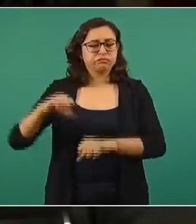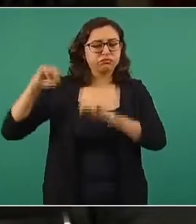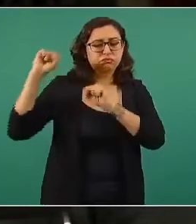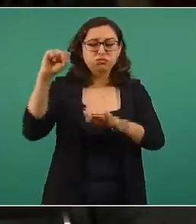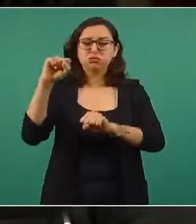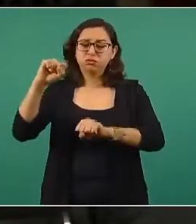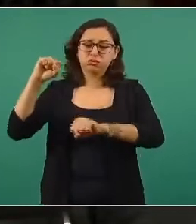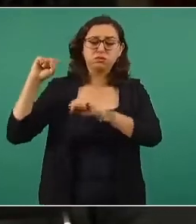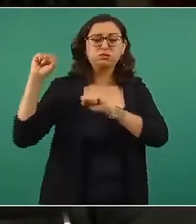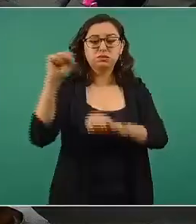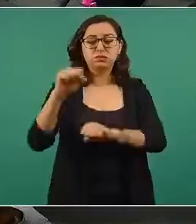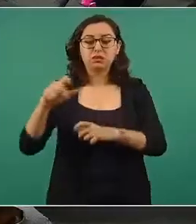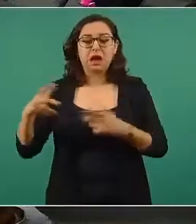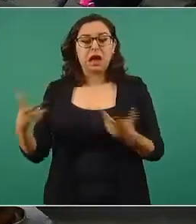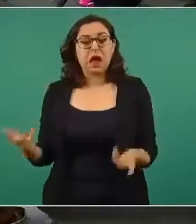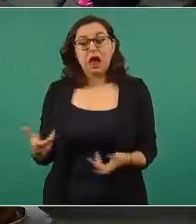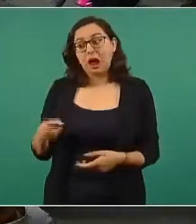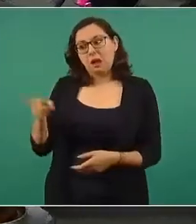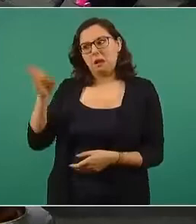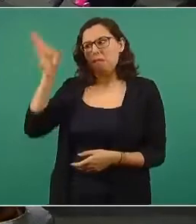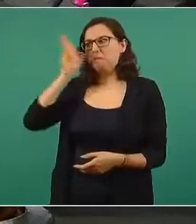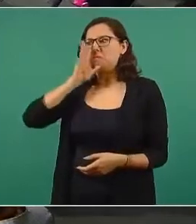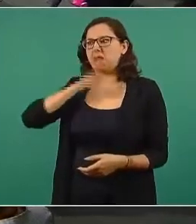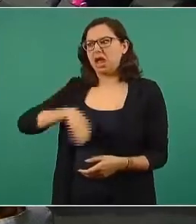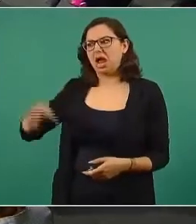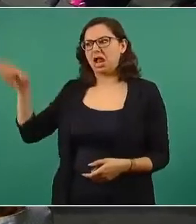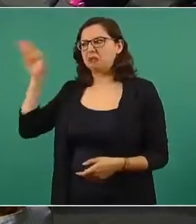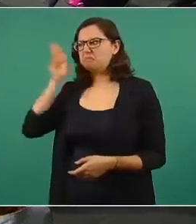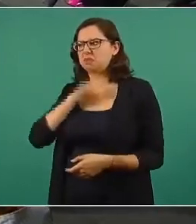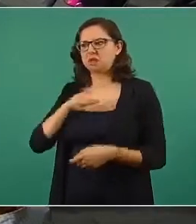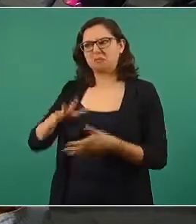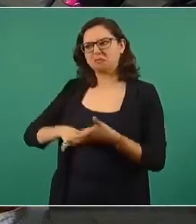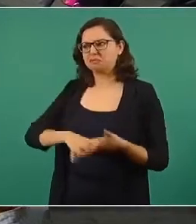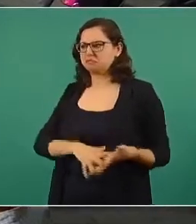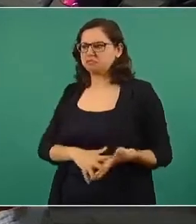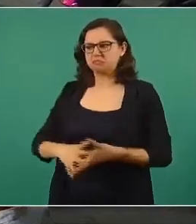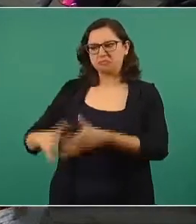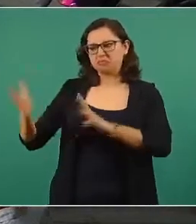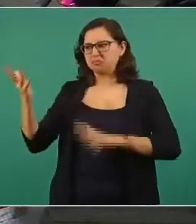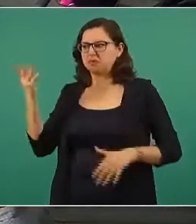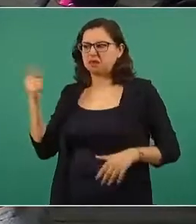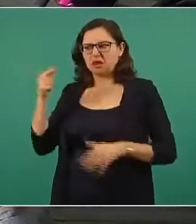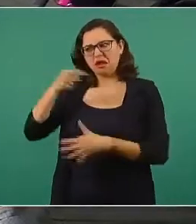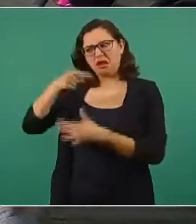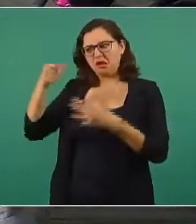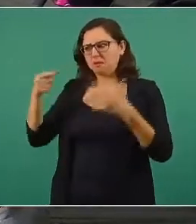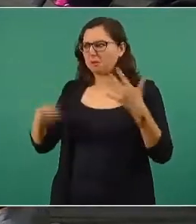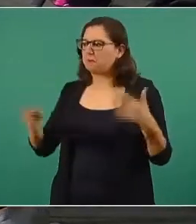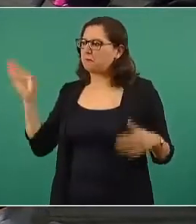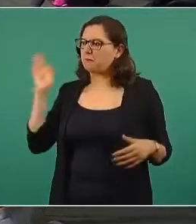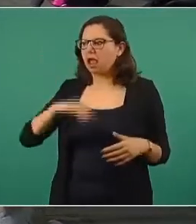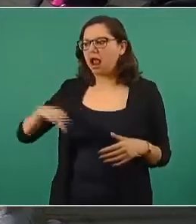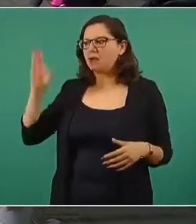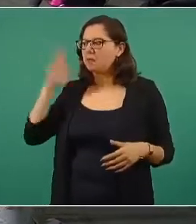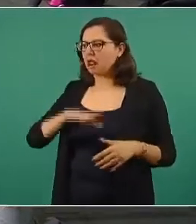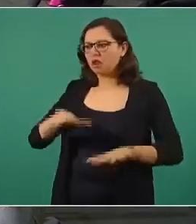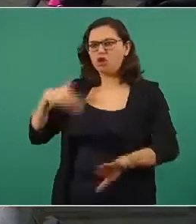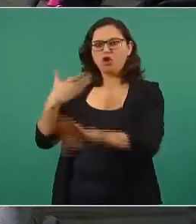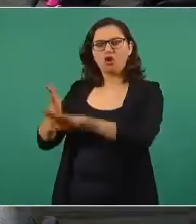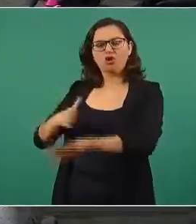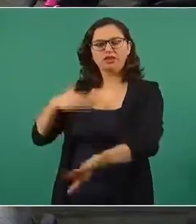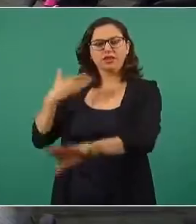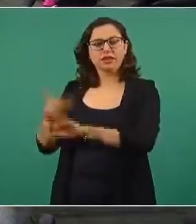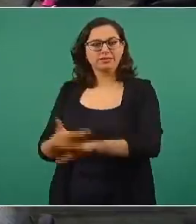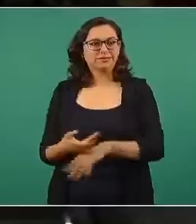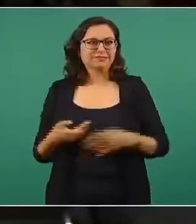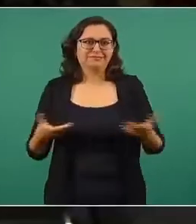de violentos y de que, bueno, pues no tienen razón de ser sus protestas como tantas otras que usted sabe, usted conoce. Sin embargo, bueno, pues ahora